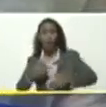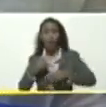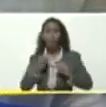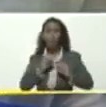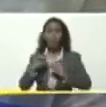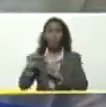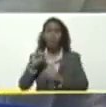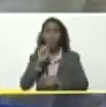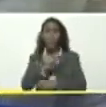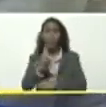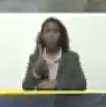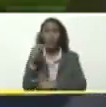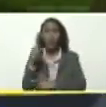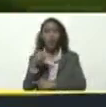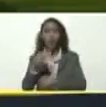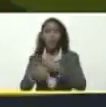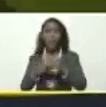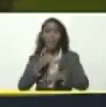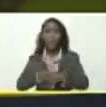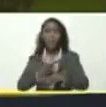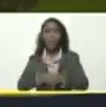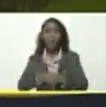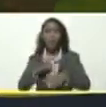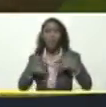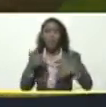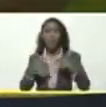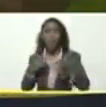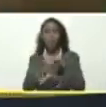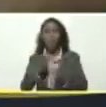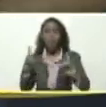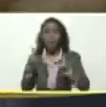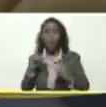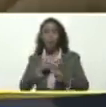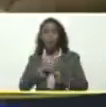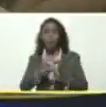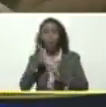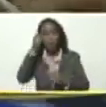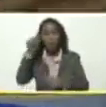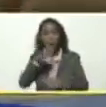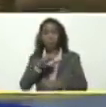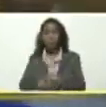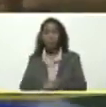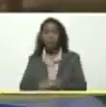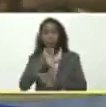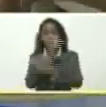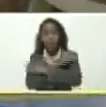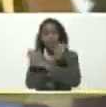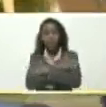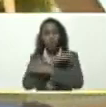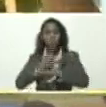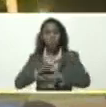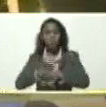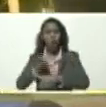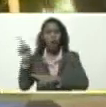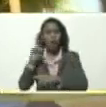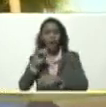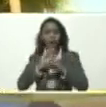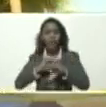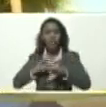el 21 de noviembre va a suceder, que es el acto democrático y la voluntad de un pueblo. Y felicitarle por esa